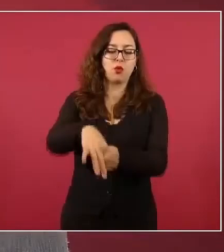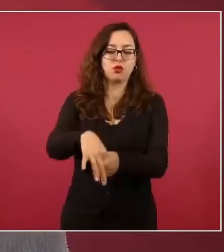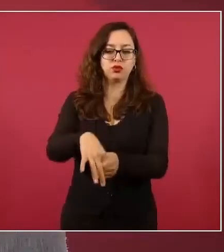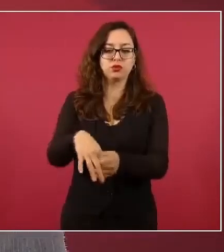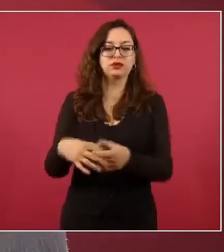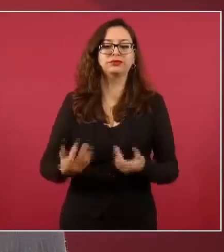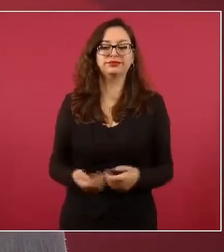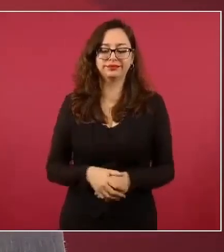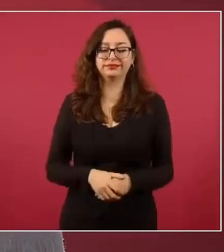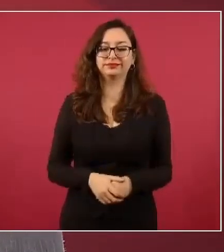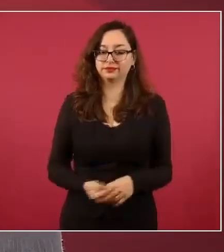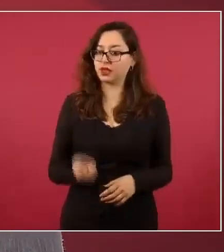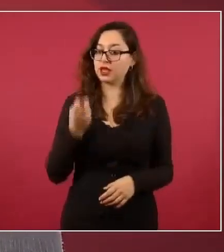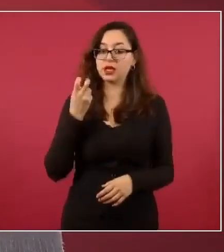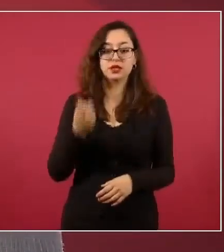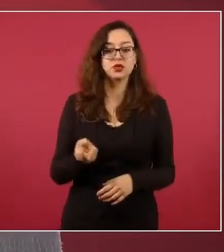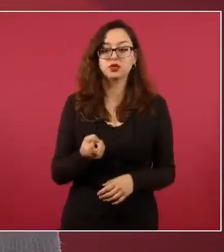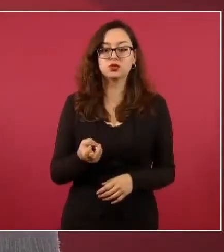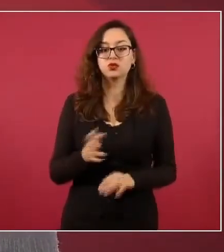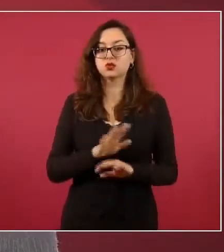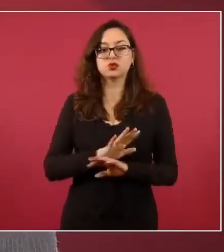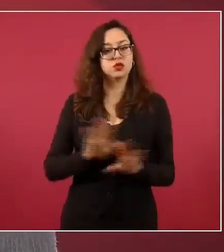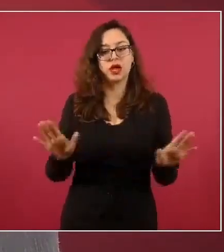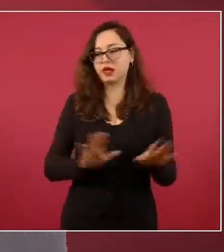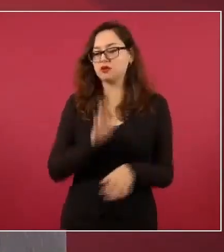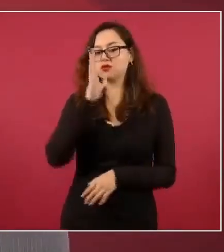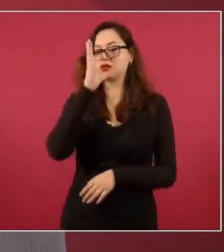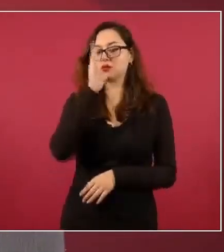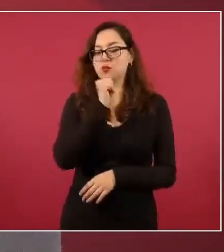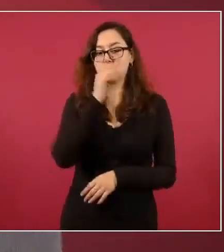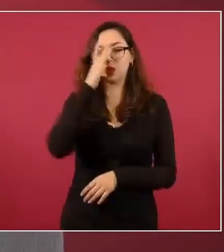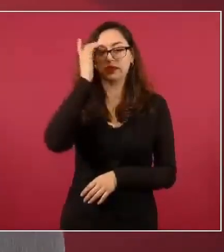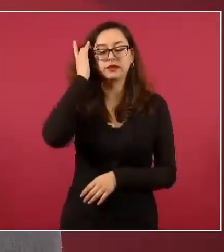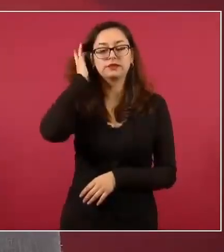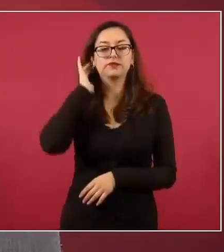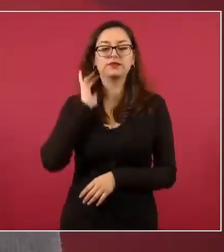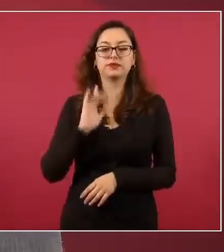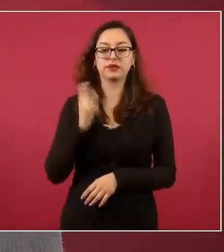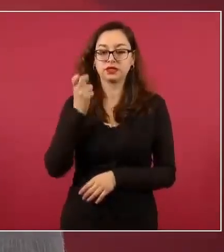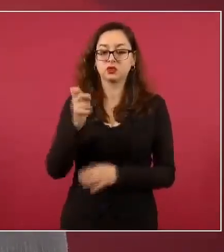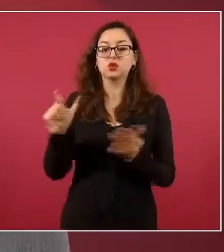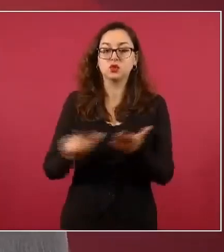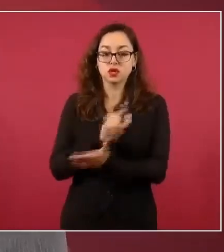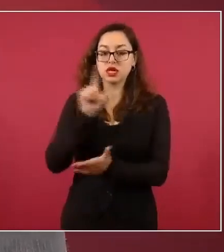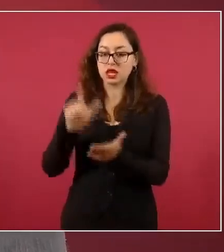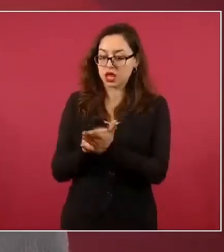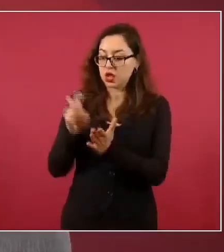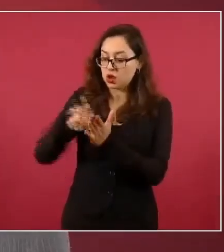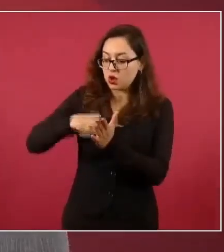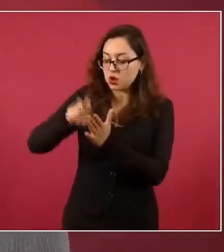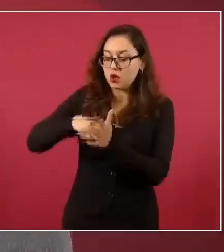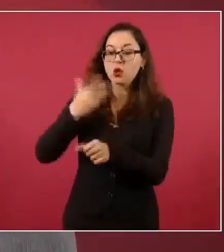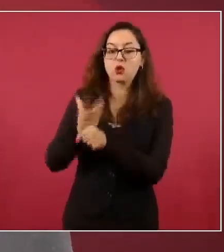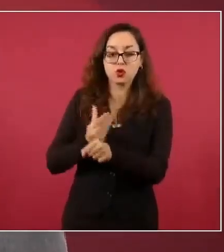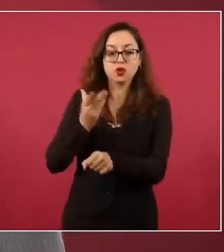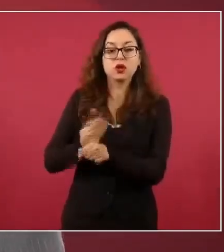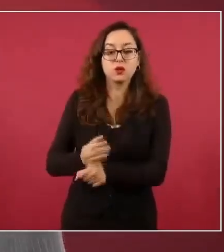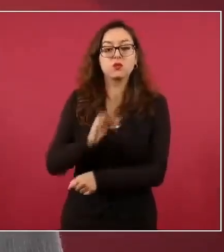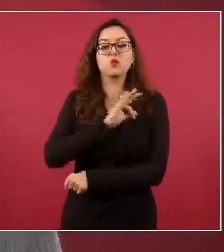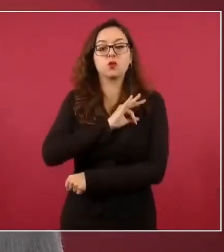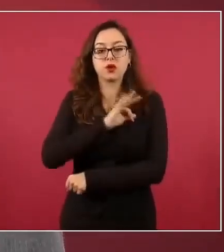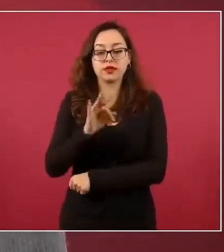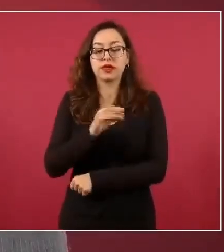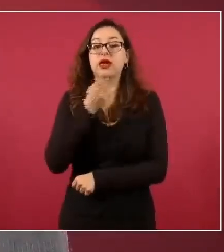no les va a servir su dinero. Además, ya está establecido en la Constitución, y